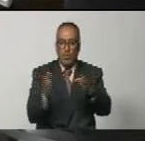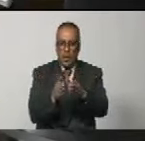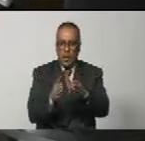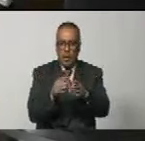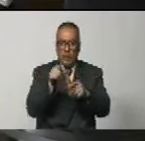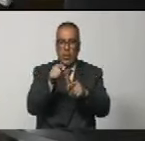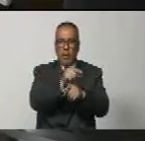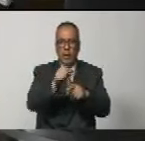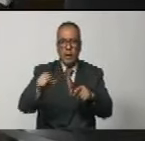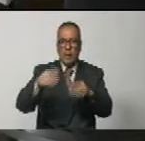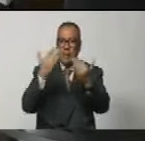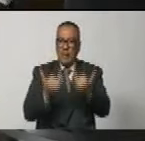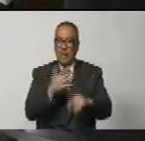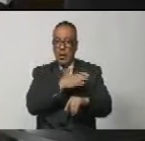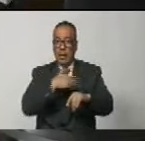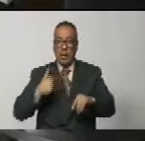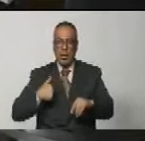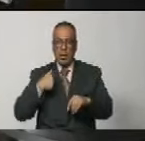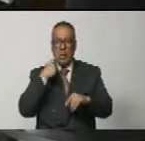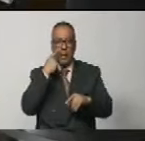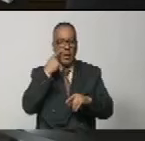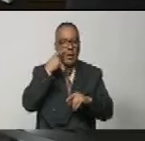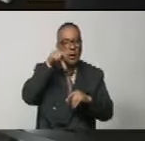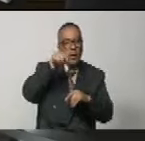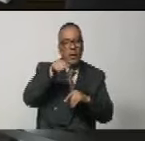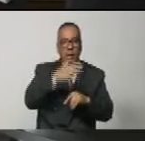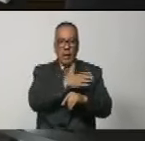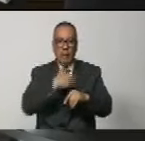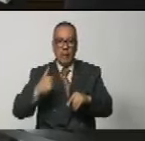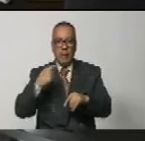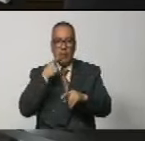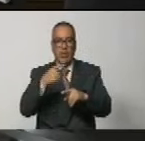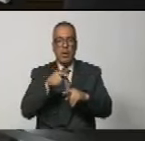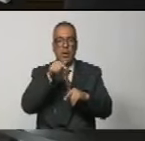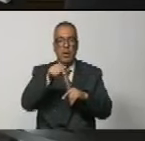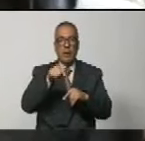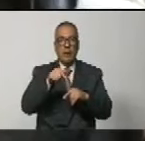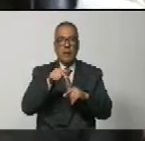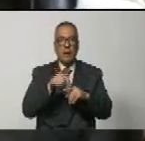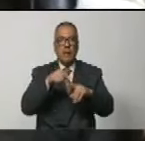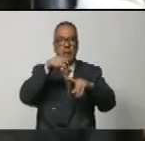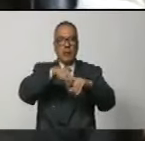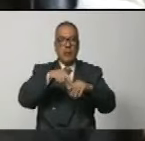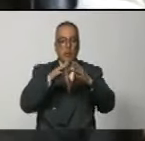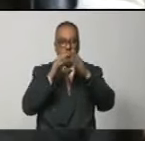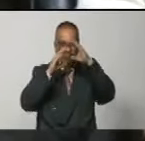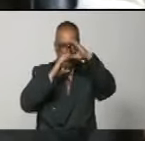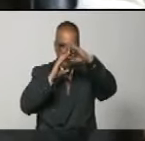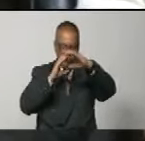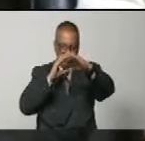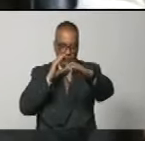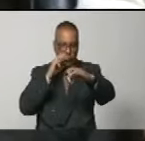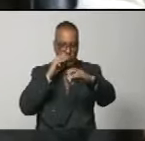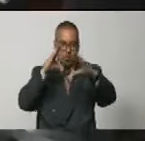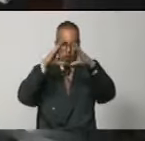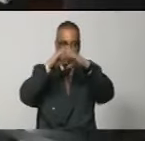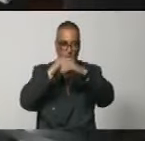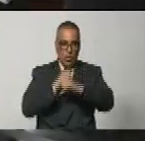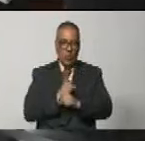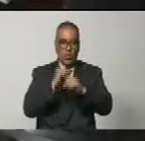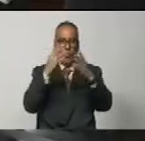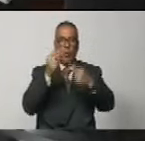gente cuando ya queríamos que nos visibilizaran, queríamos que nos quitaran, nos sacaran de ese túnel oscuro donde nos tenían,